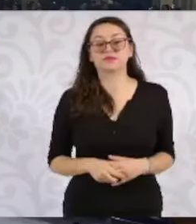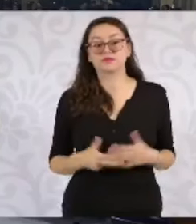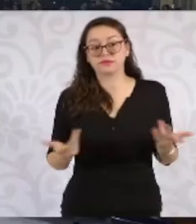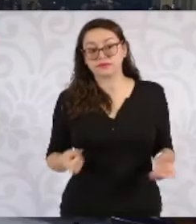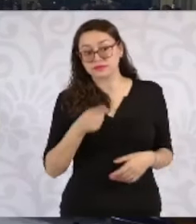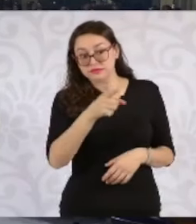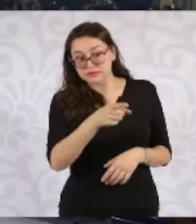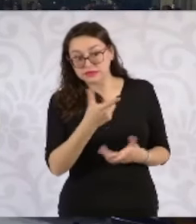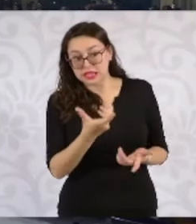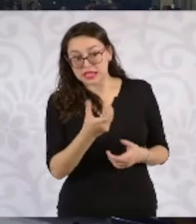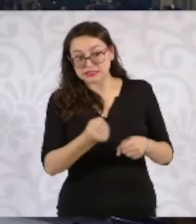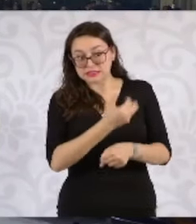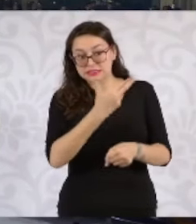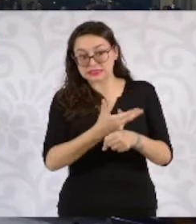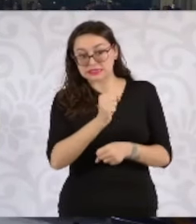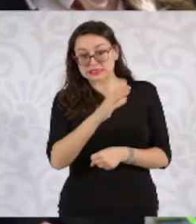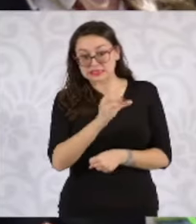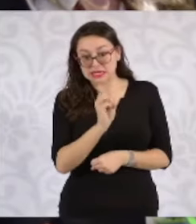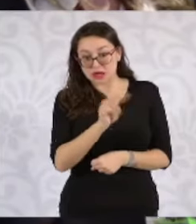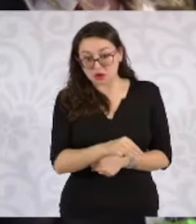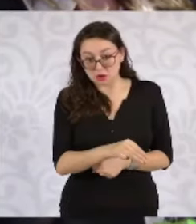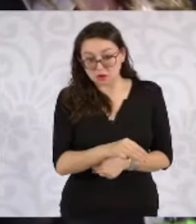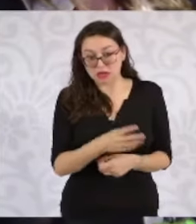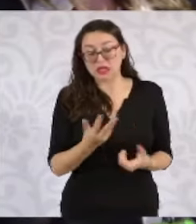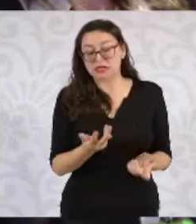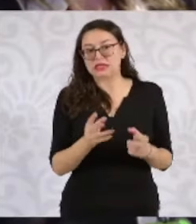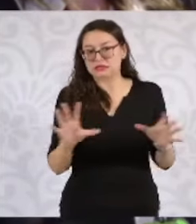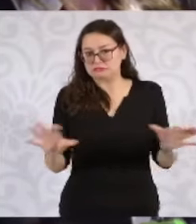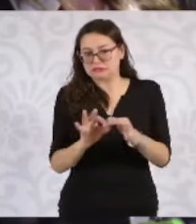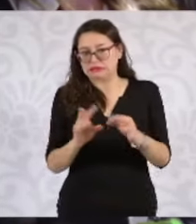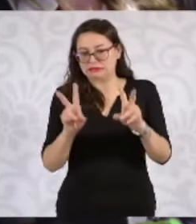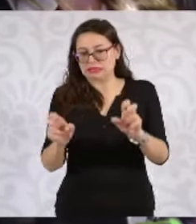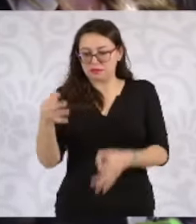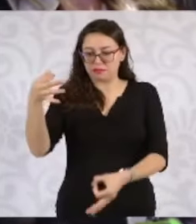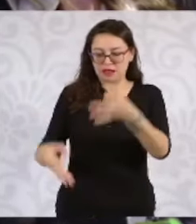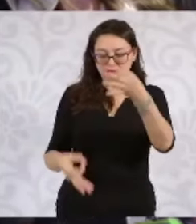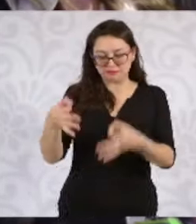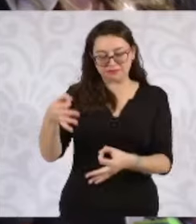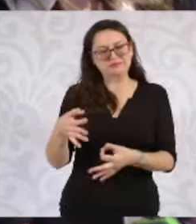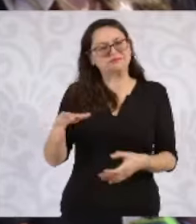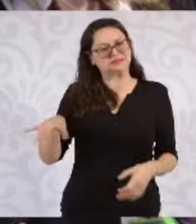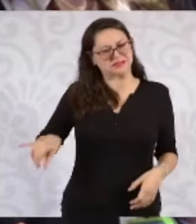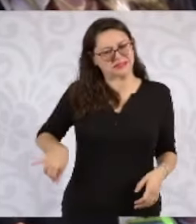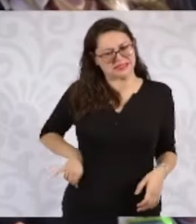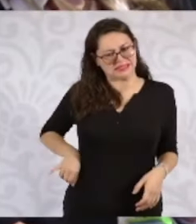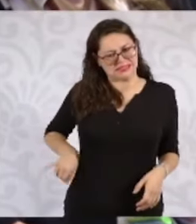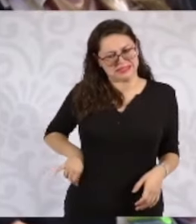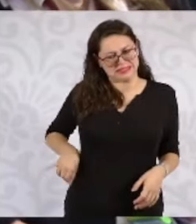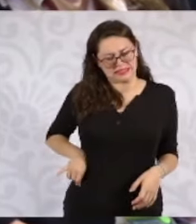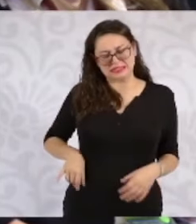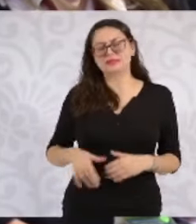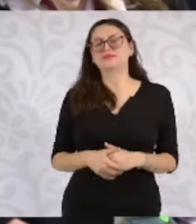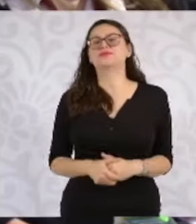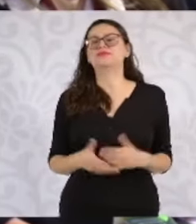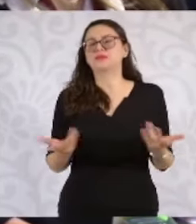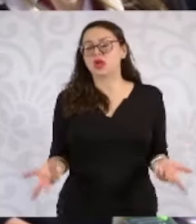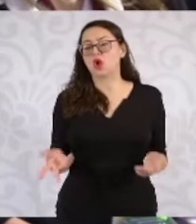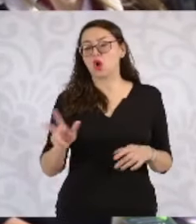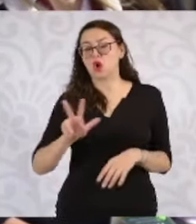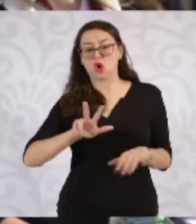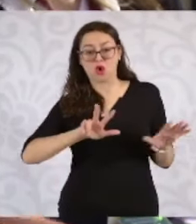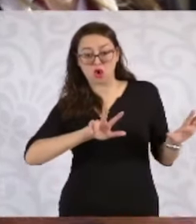Ayer se dio a conocer una cifra interesante. De 850 lugares insaculados, se han